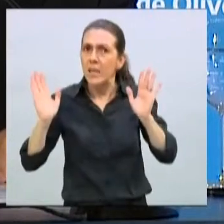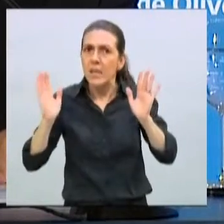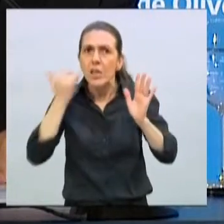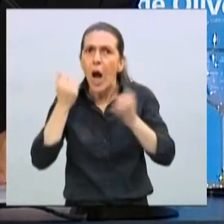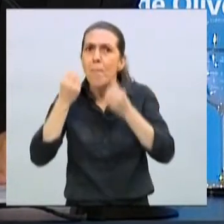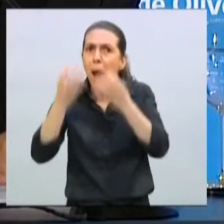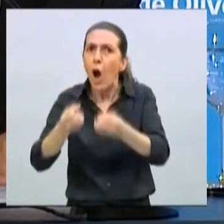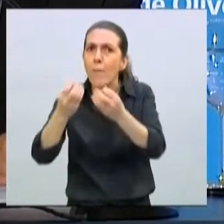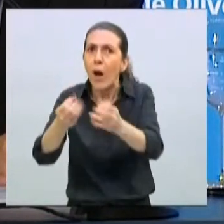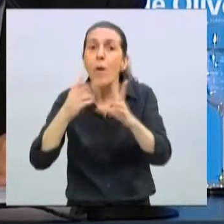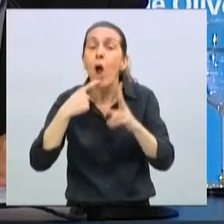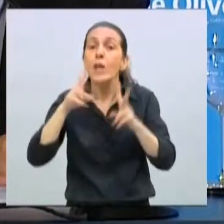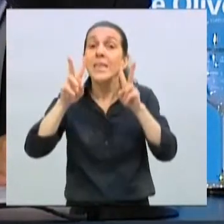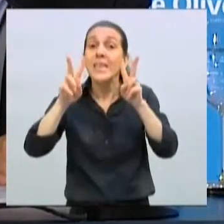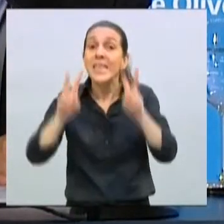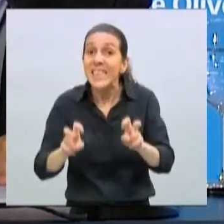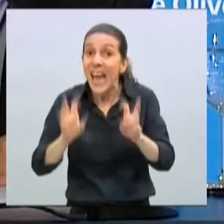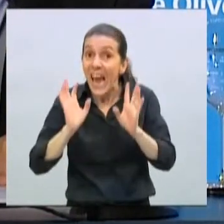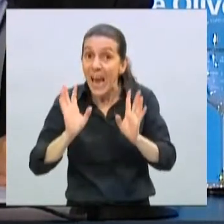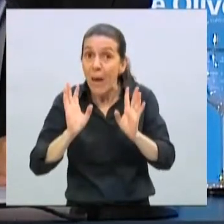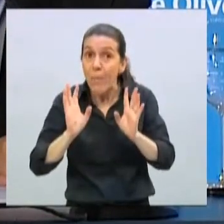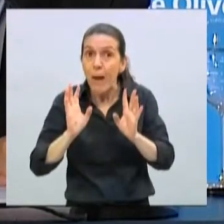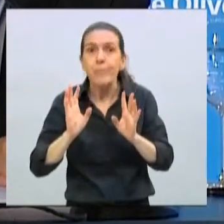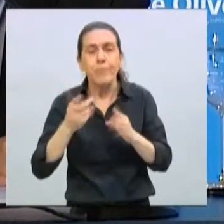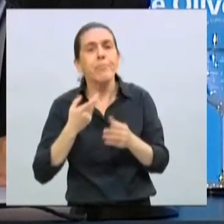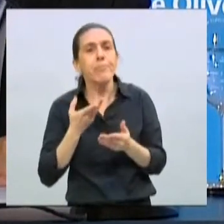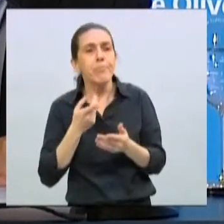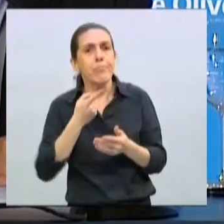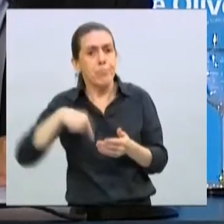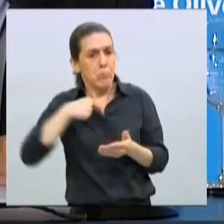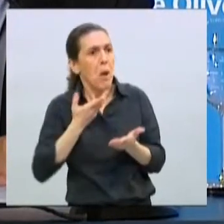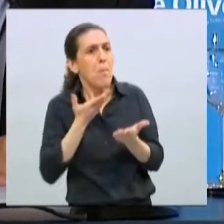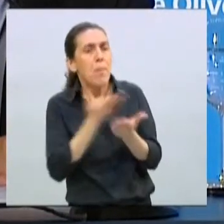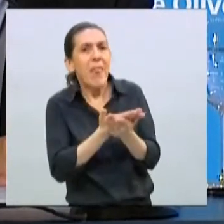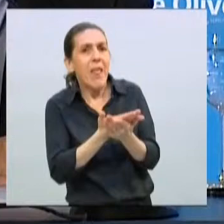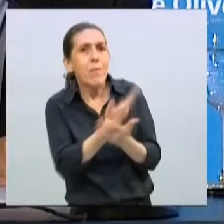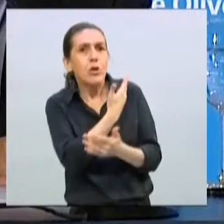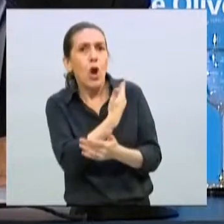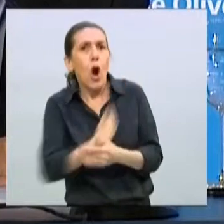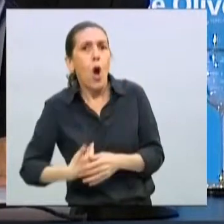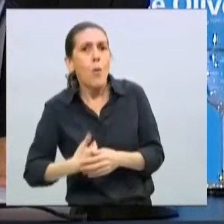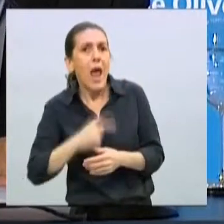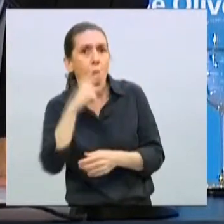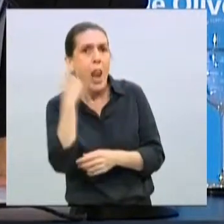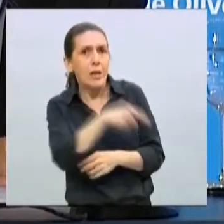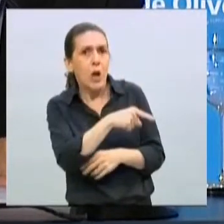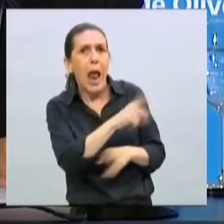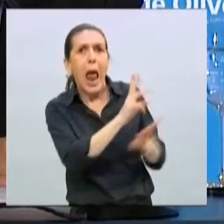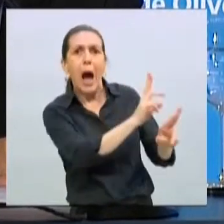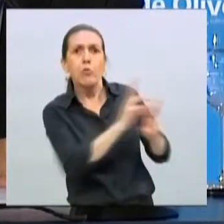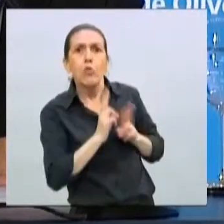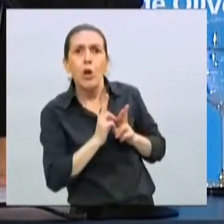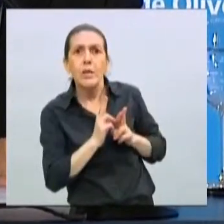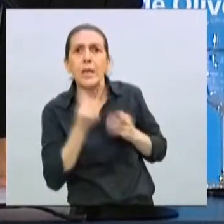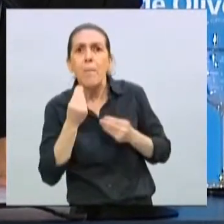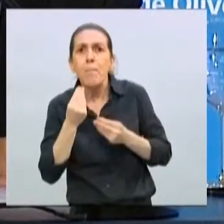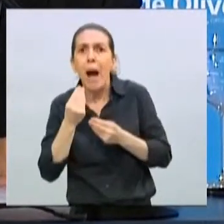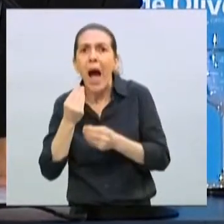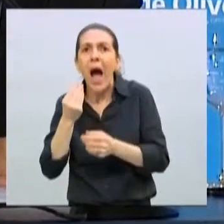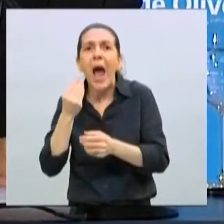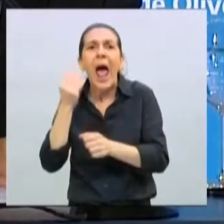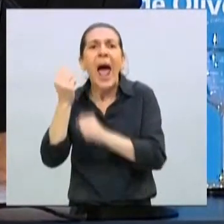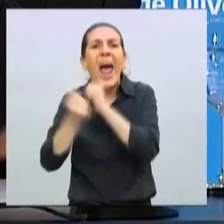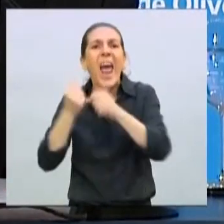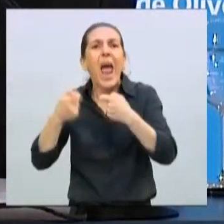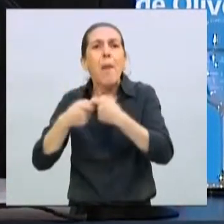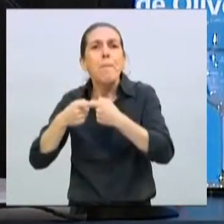terreno de solicitar al gobierno nacional la autorización para la producción en empresas y en ramas de